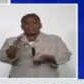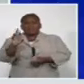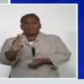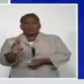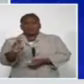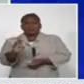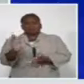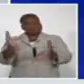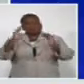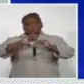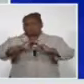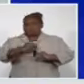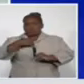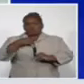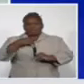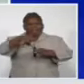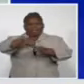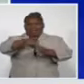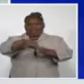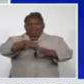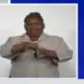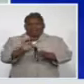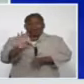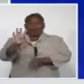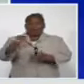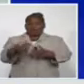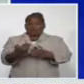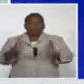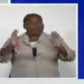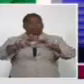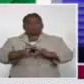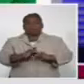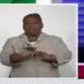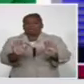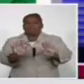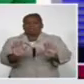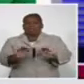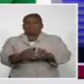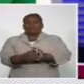casos por 4º día consecutivo.